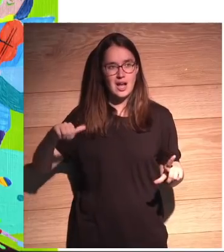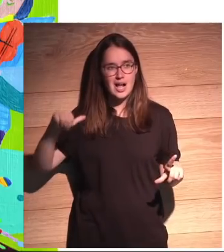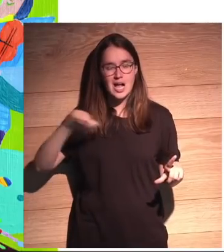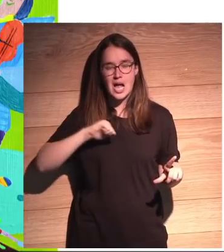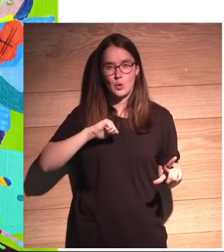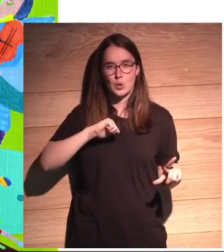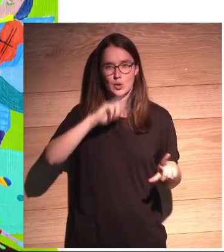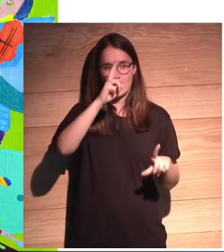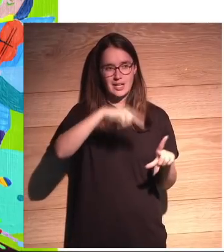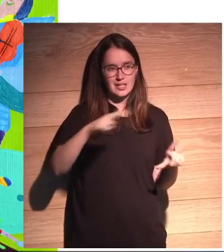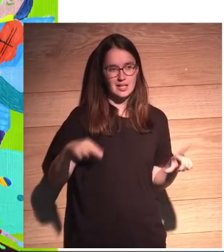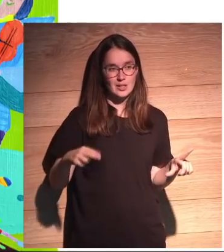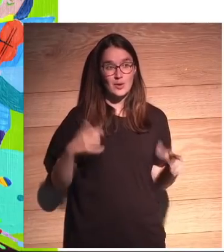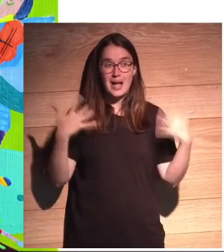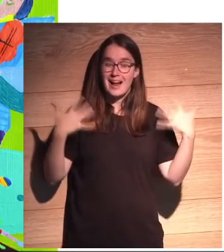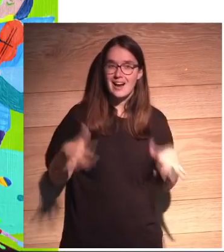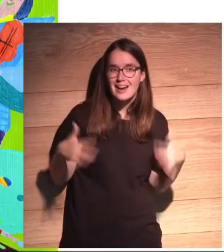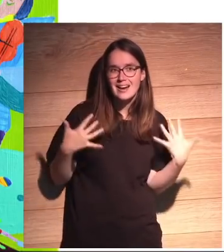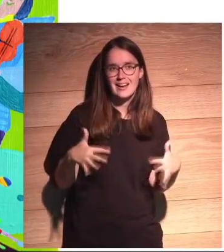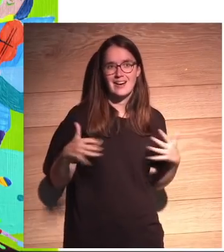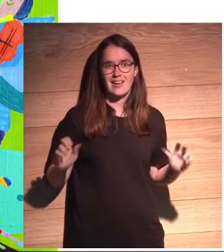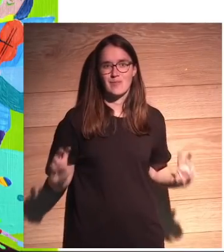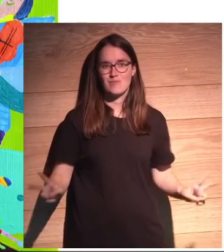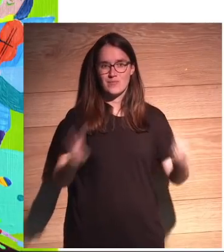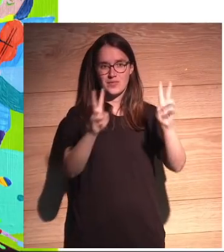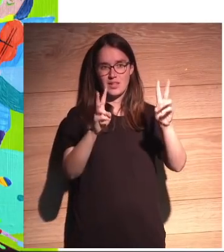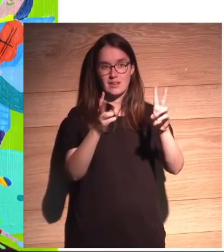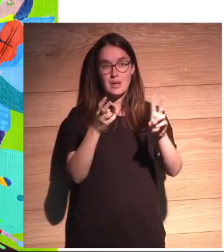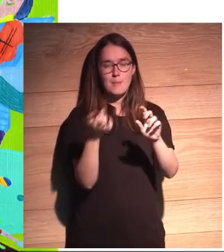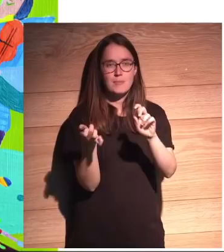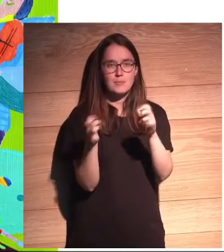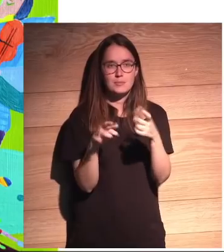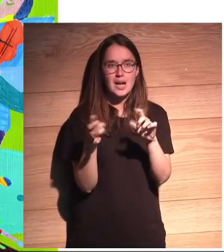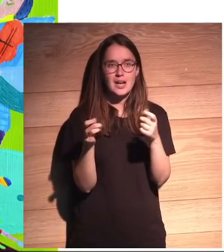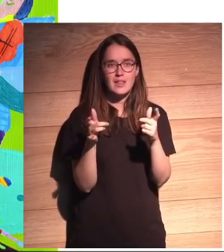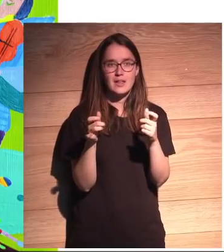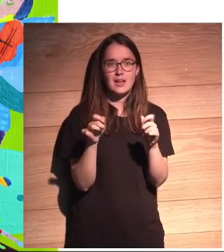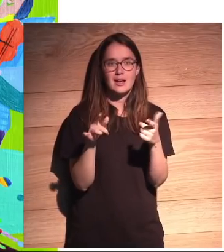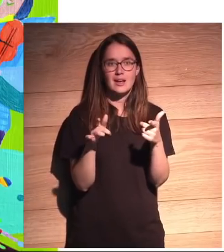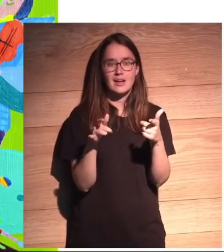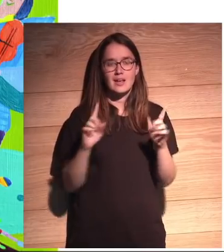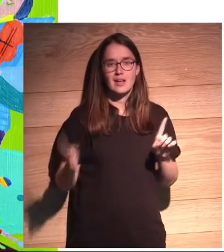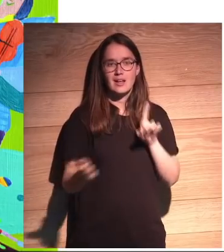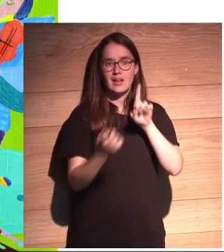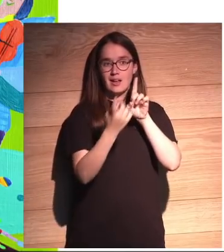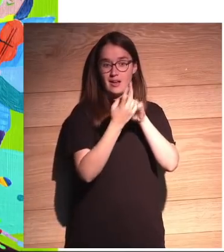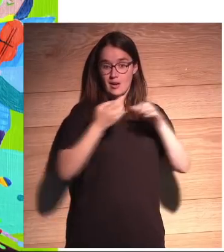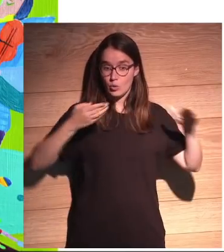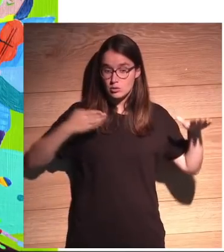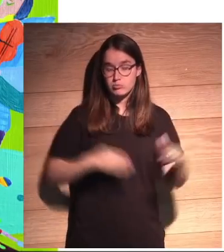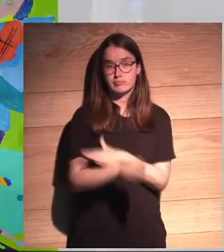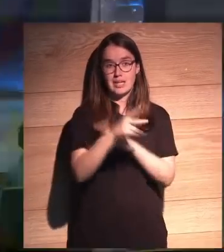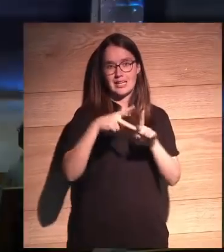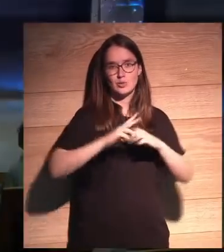la alegre y animosa Judith Leyster, que parece que está recibiendo a alguien que entra en ese momento